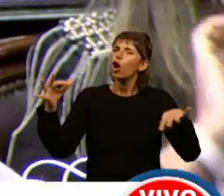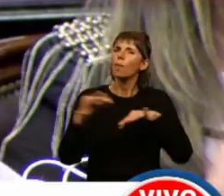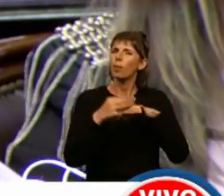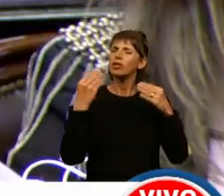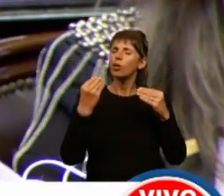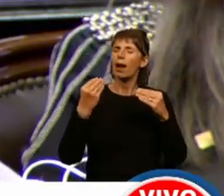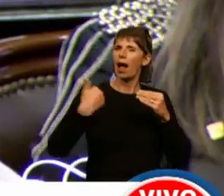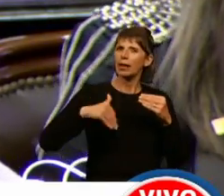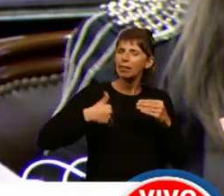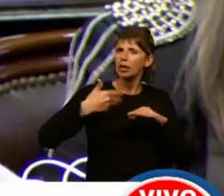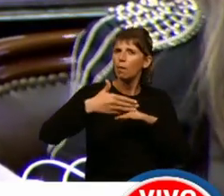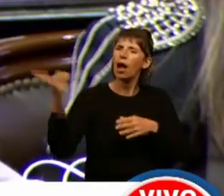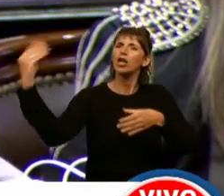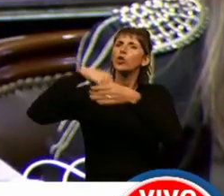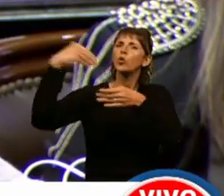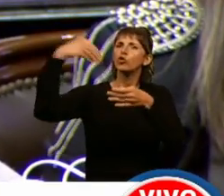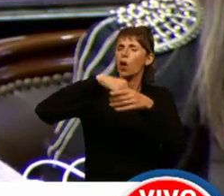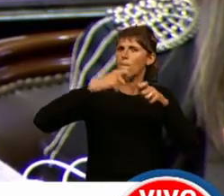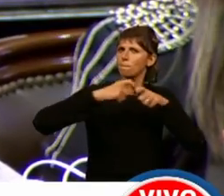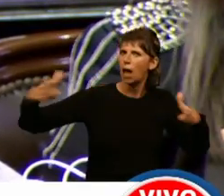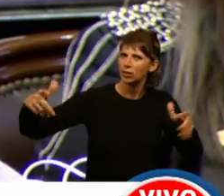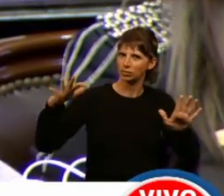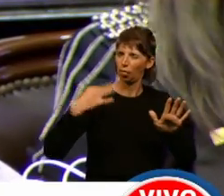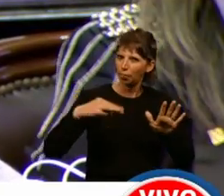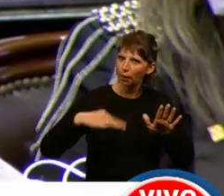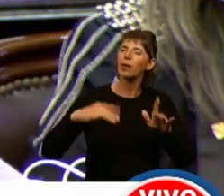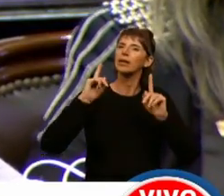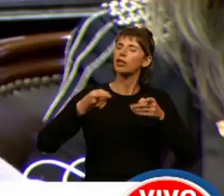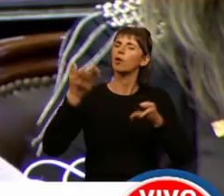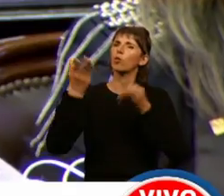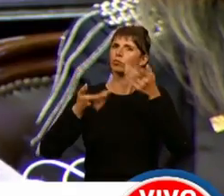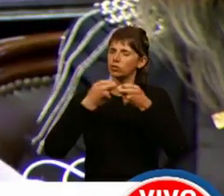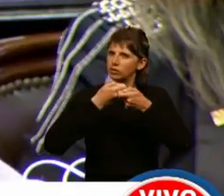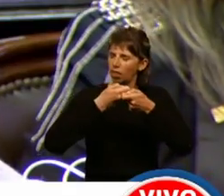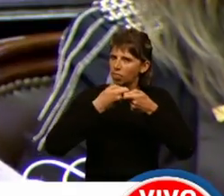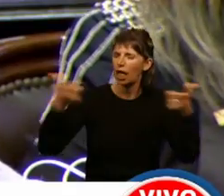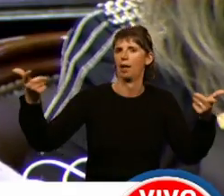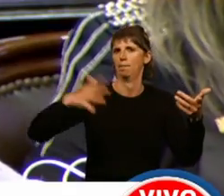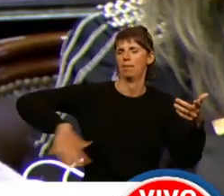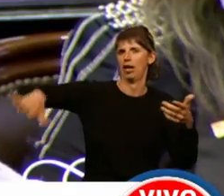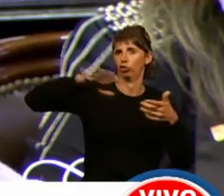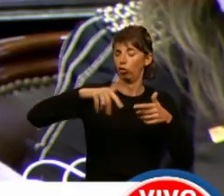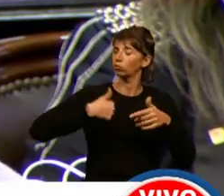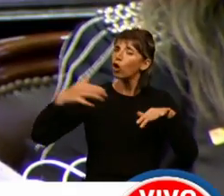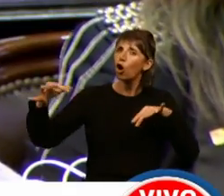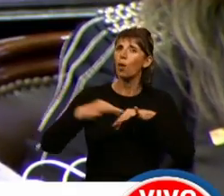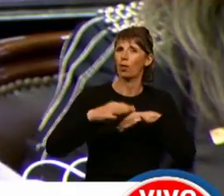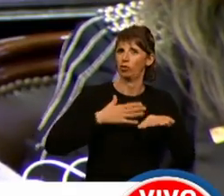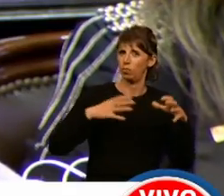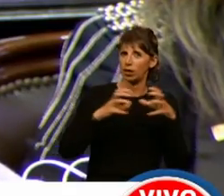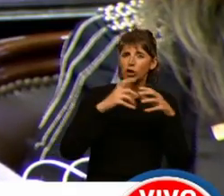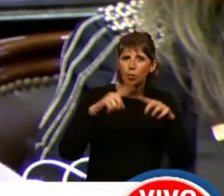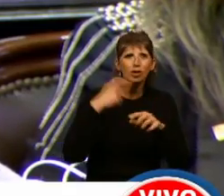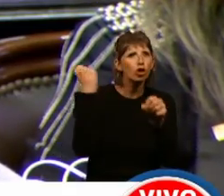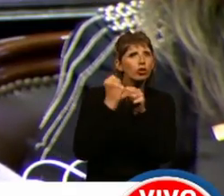y más justa y eso en el marco de que tenemos este compromiso desde el bloque del frente de todos por trabajar